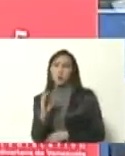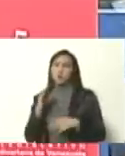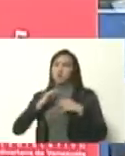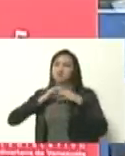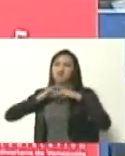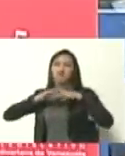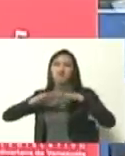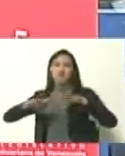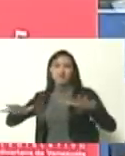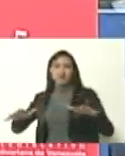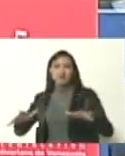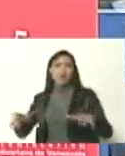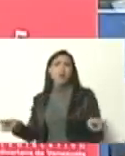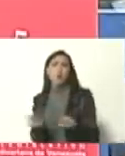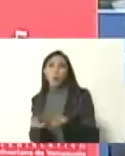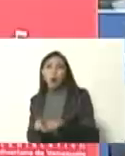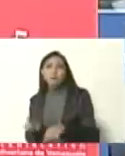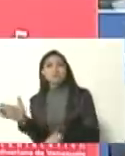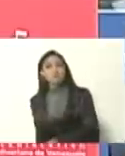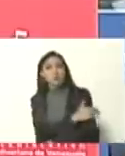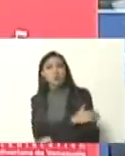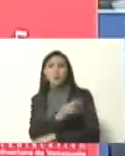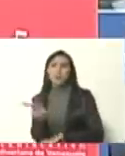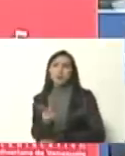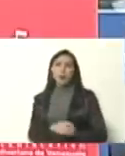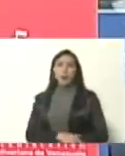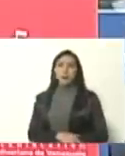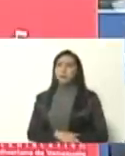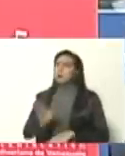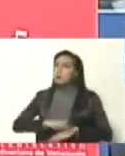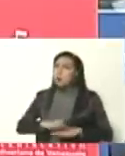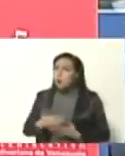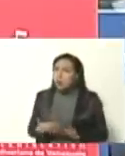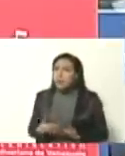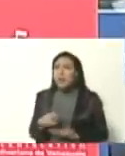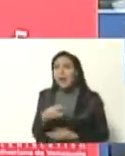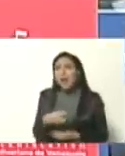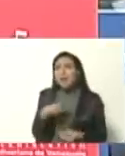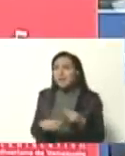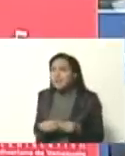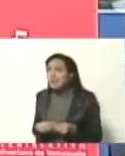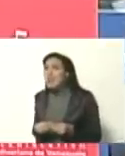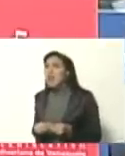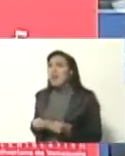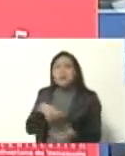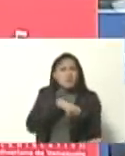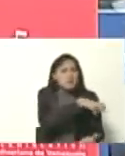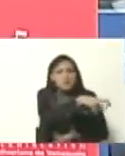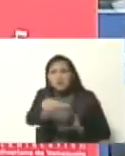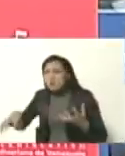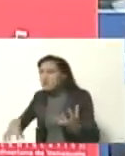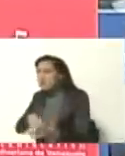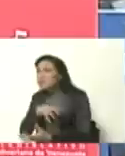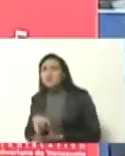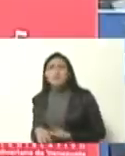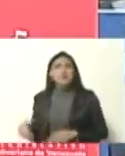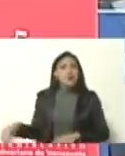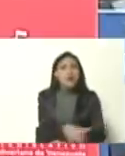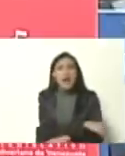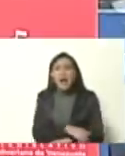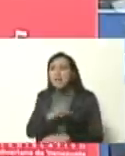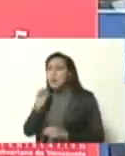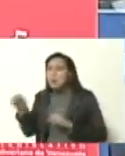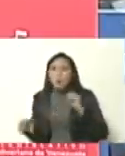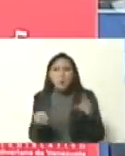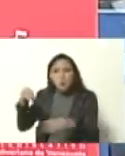la oposición venezolana, porque cuando él dice acciones de sabotaje en las calles, colocación de explosivos,